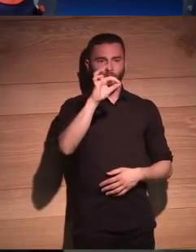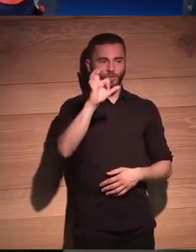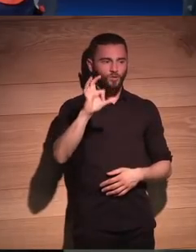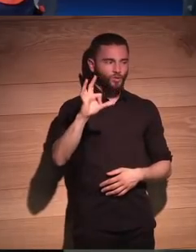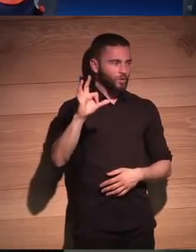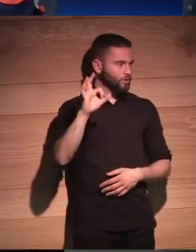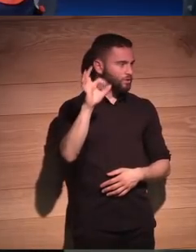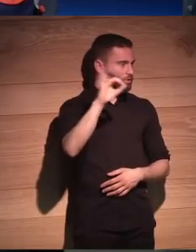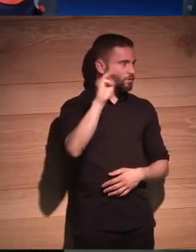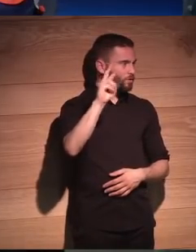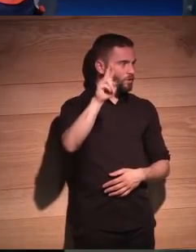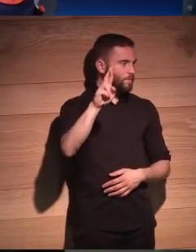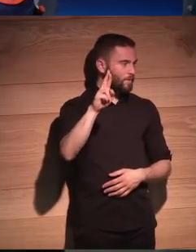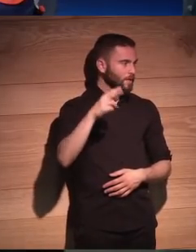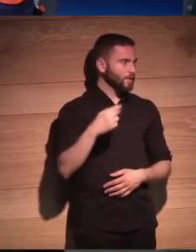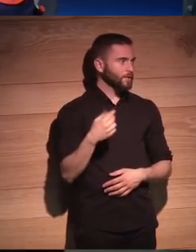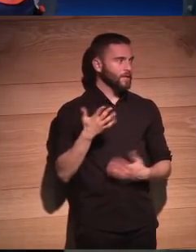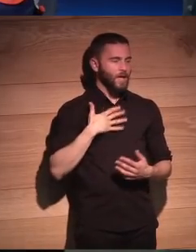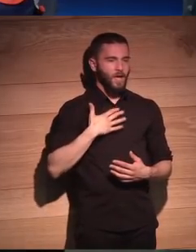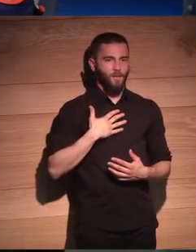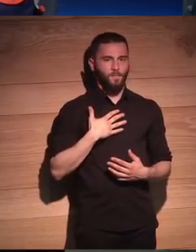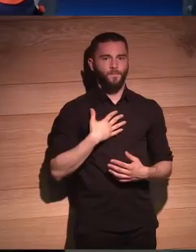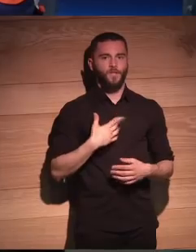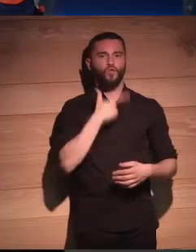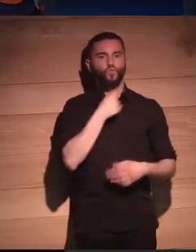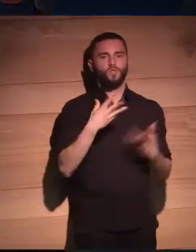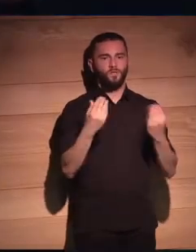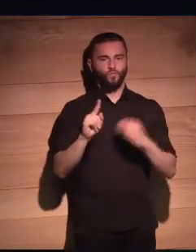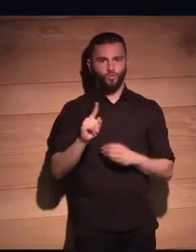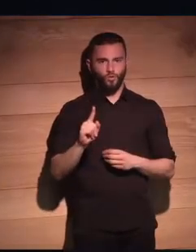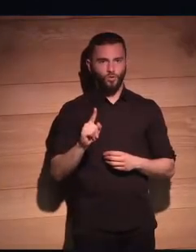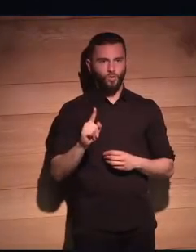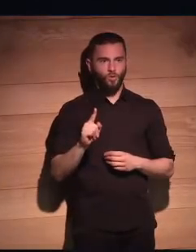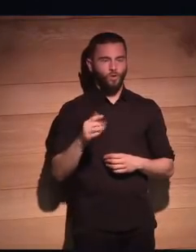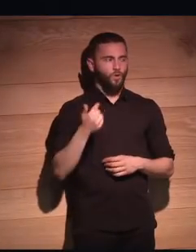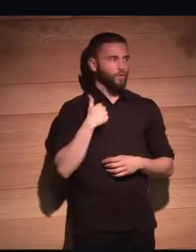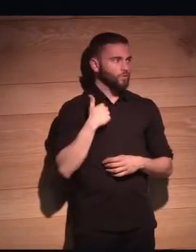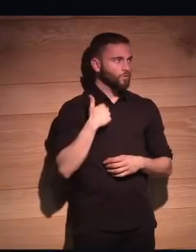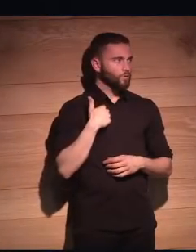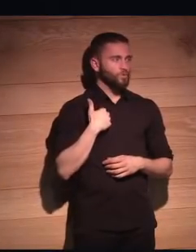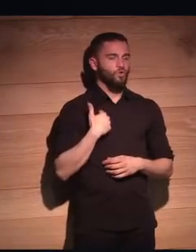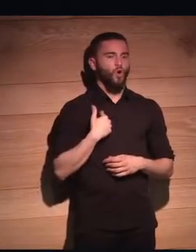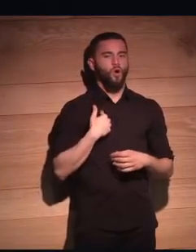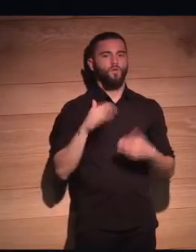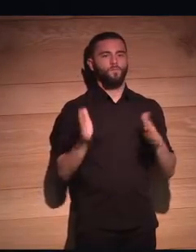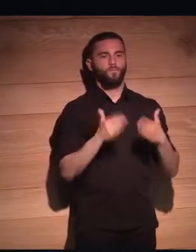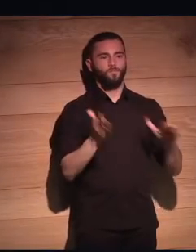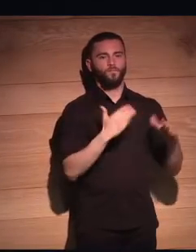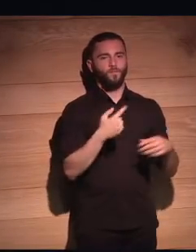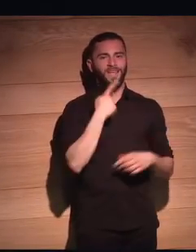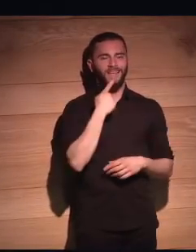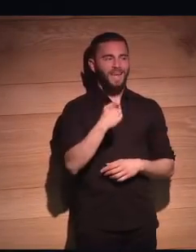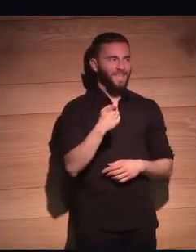sí me pasa un poco como Masier, que tampoco me entusiasma demasiado. Entonces yo me quedaría con una colección que se llama Legends of